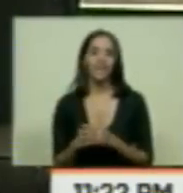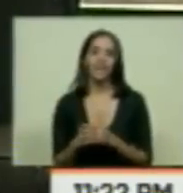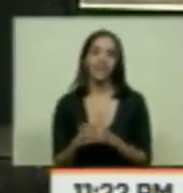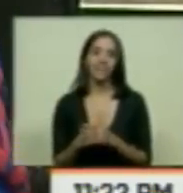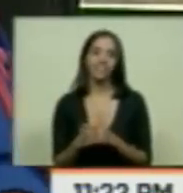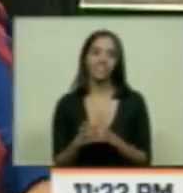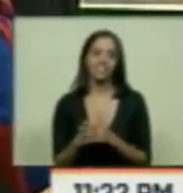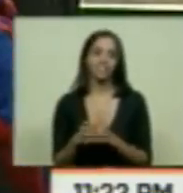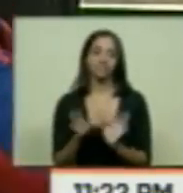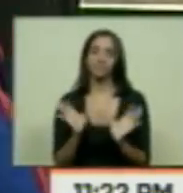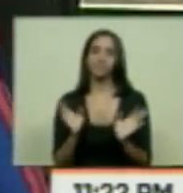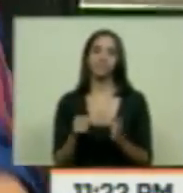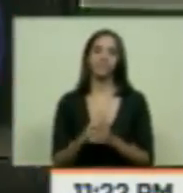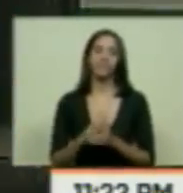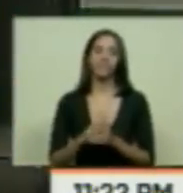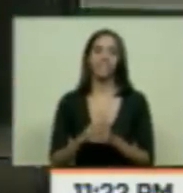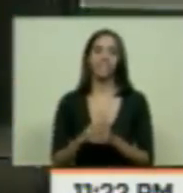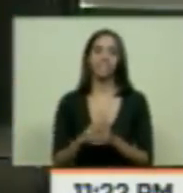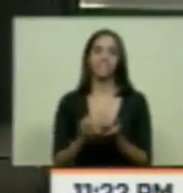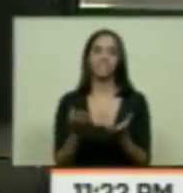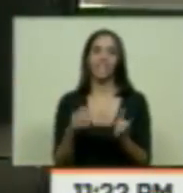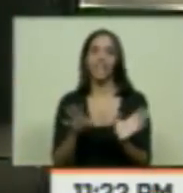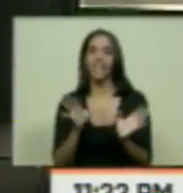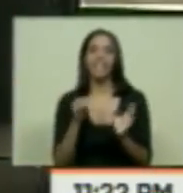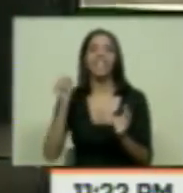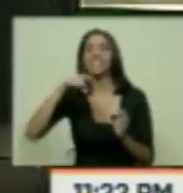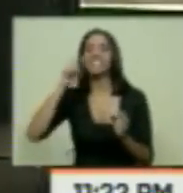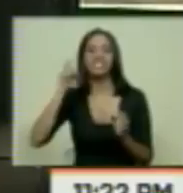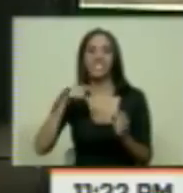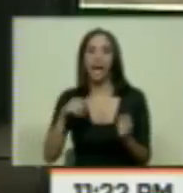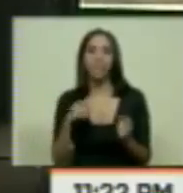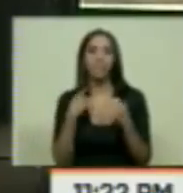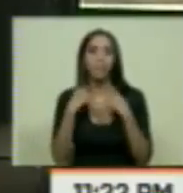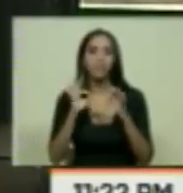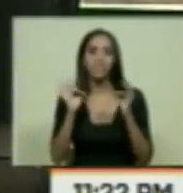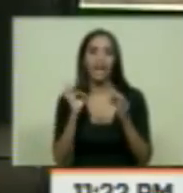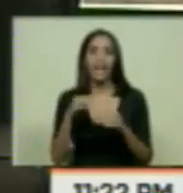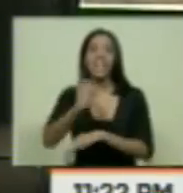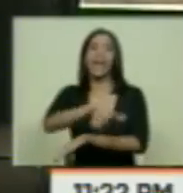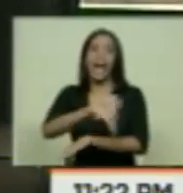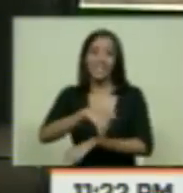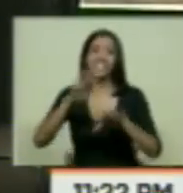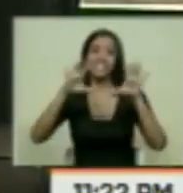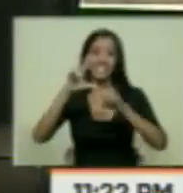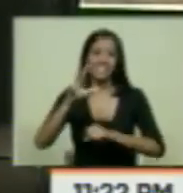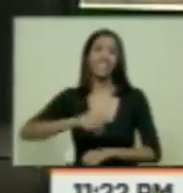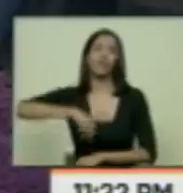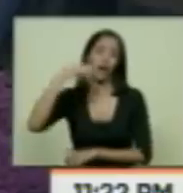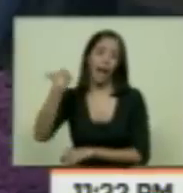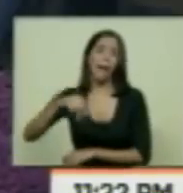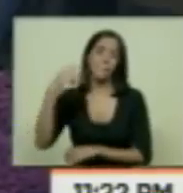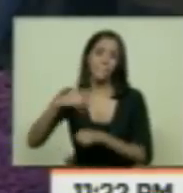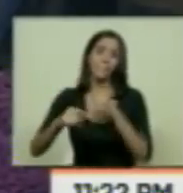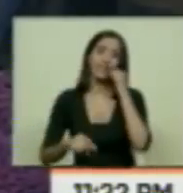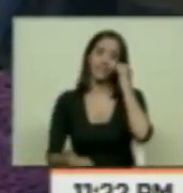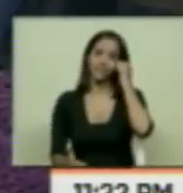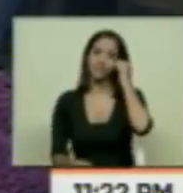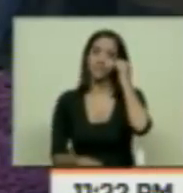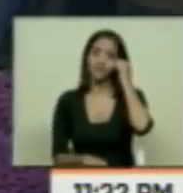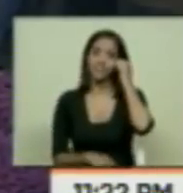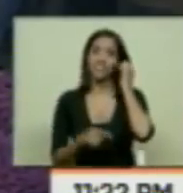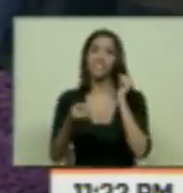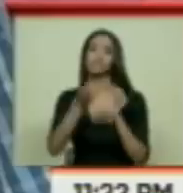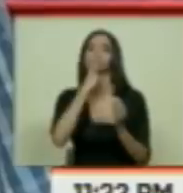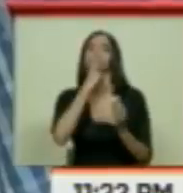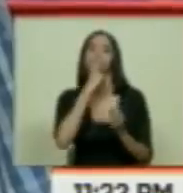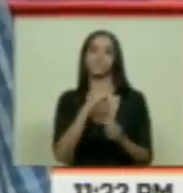abismo insondable. Necesitaba hacer algo. Necesitaba hacer algo, pero Calle 13 le dio una pela, hermano. Claro, Calle 13 le dio una,